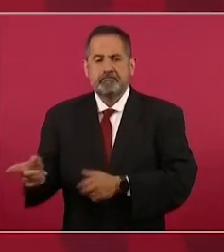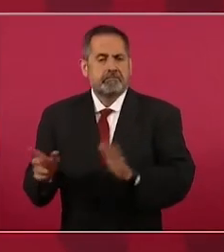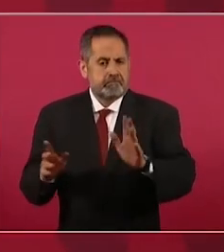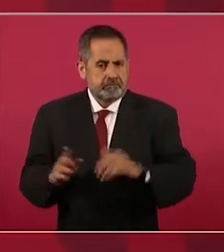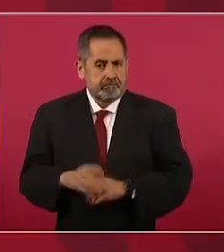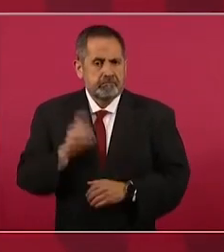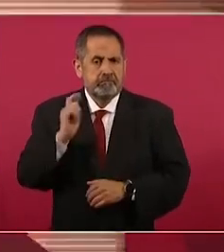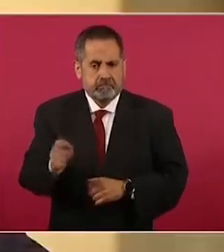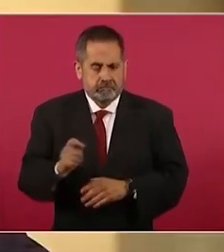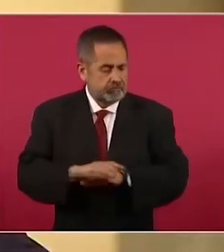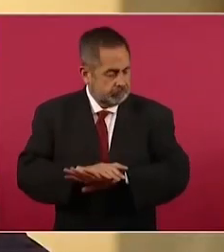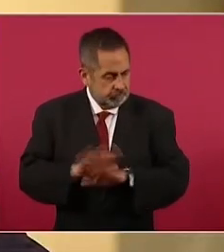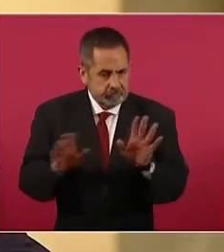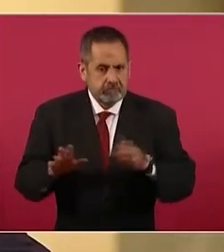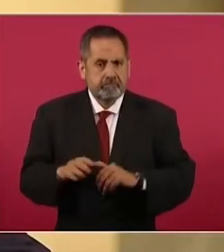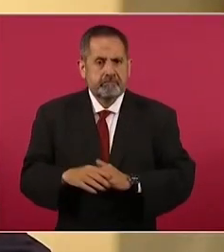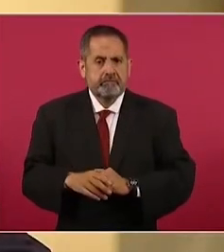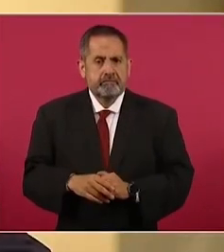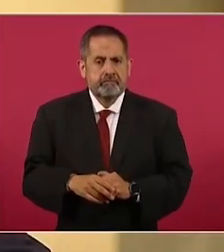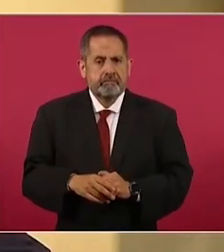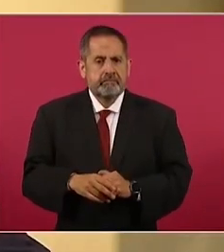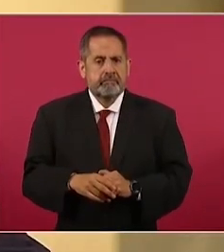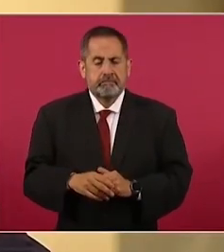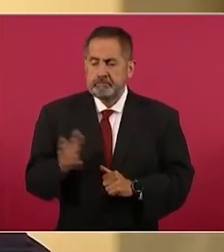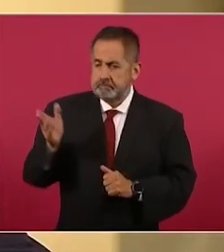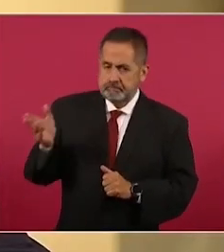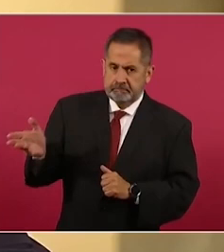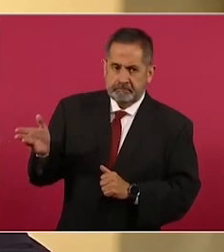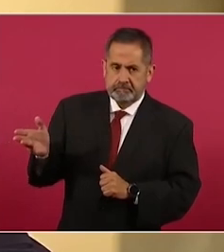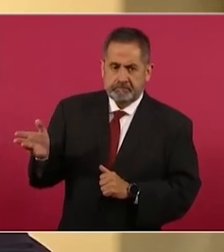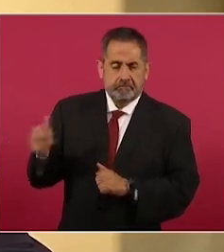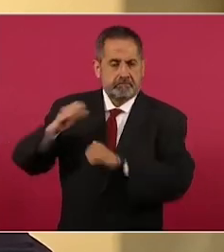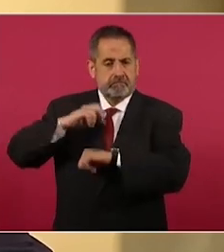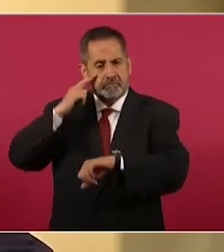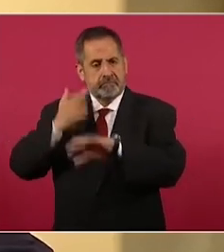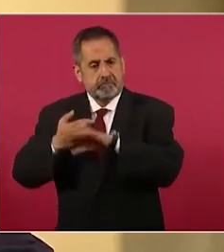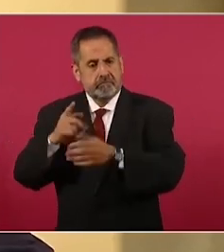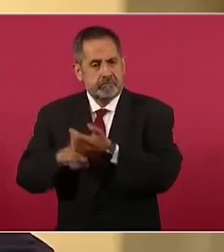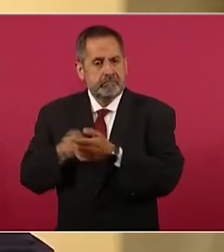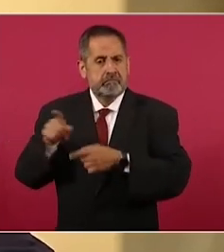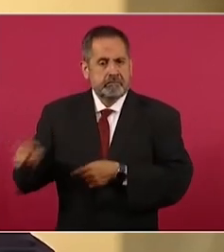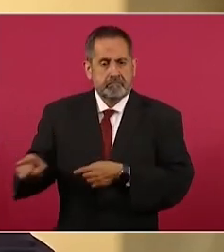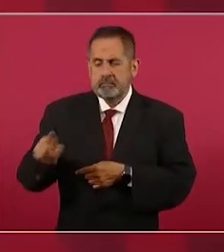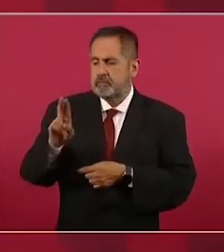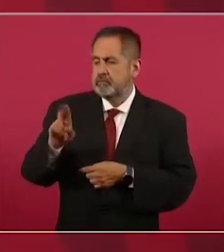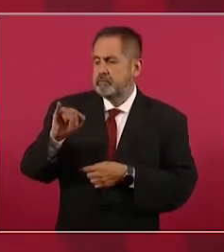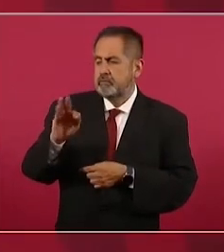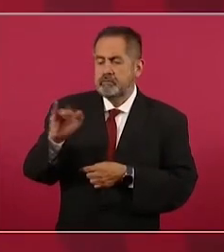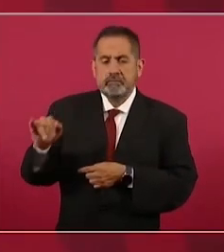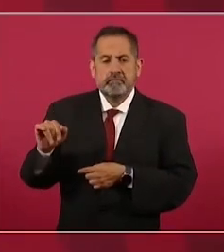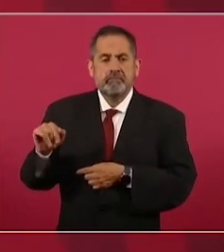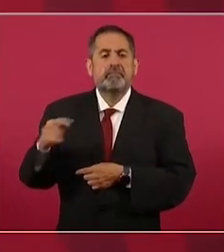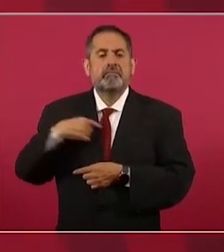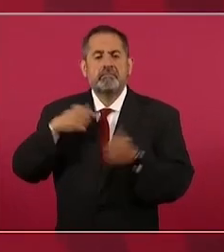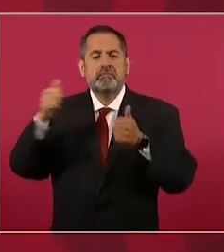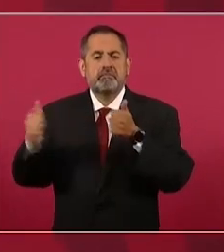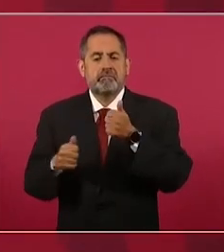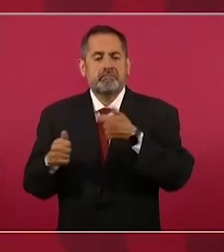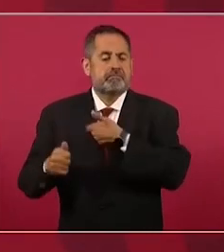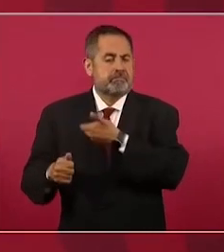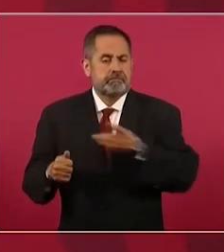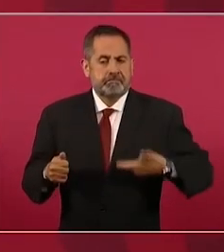Por lo mismo, el titular de la Unidad de Inteligencia Financiera depende del